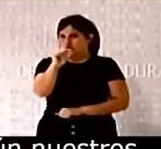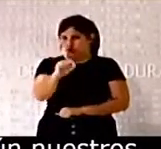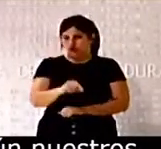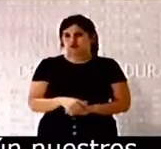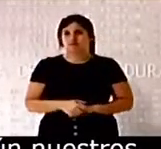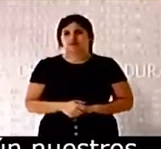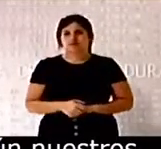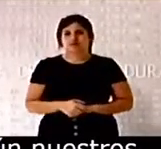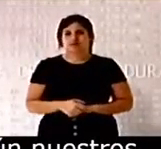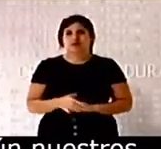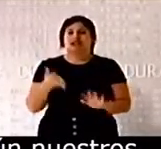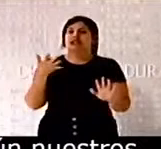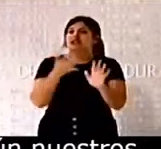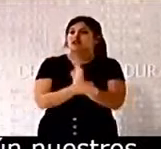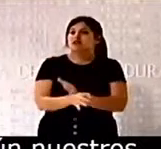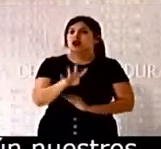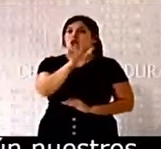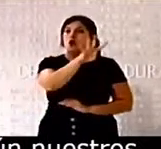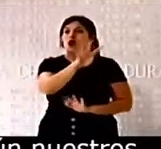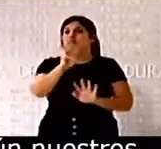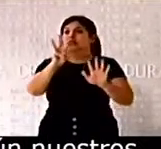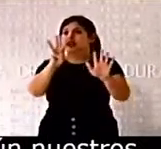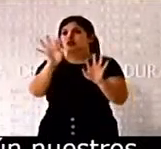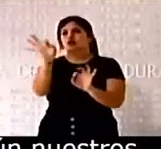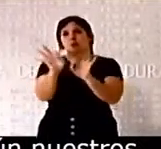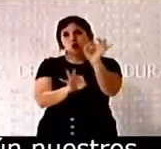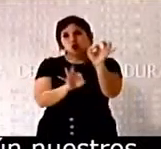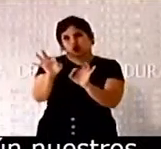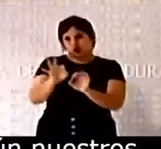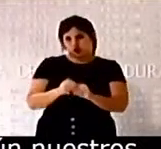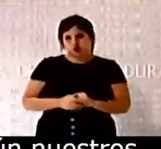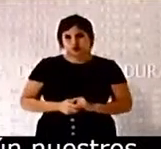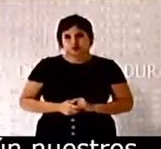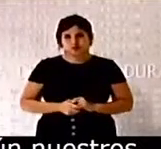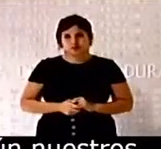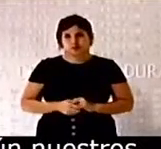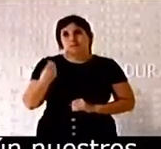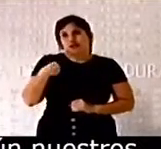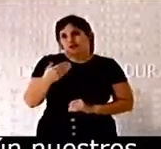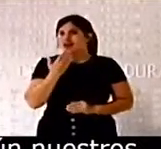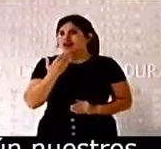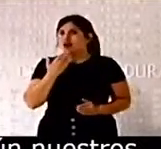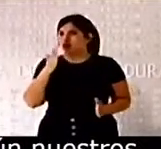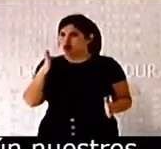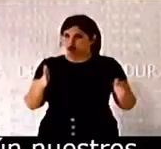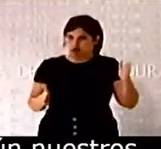lo que supone un 48% de la población, de ese tramo de edad.